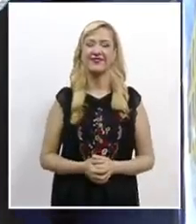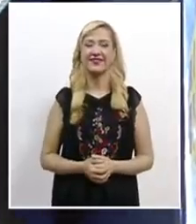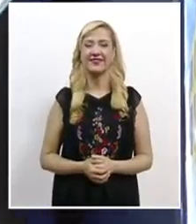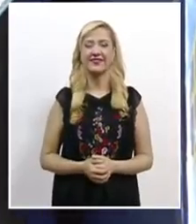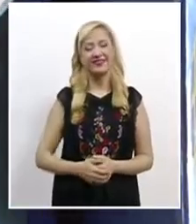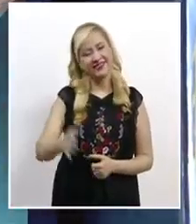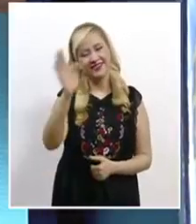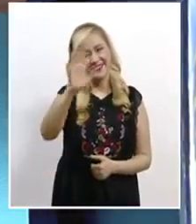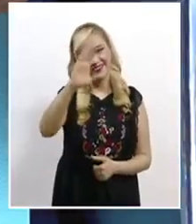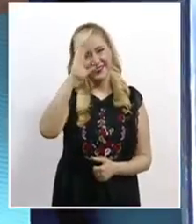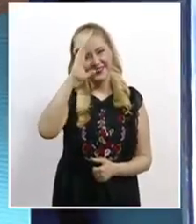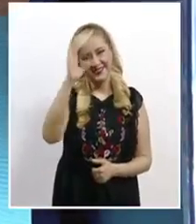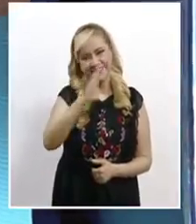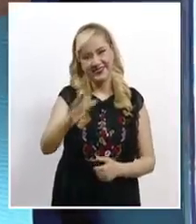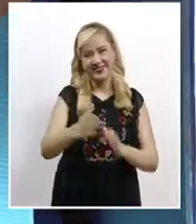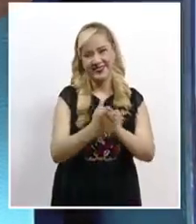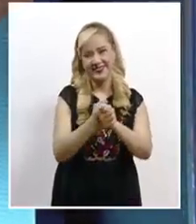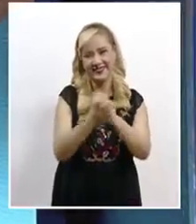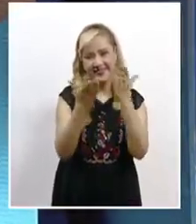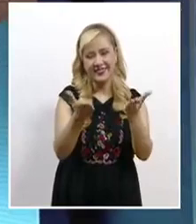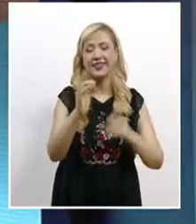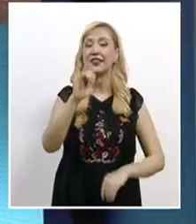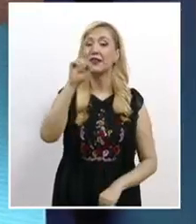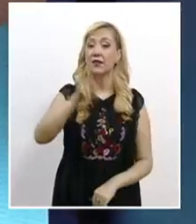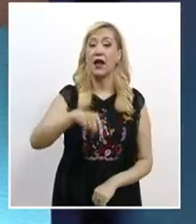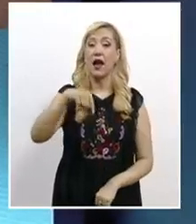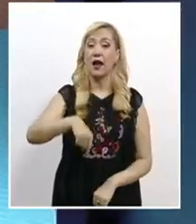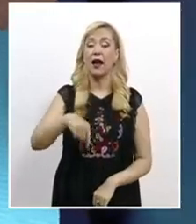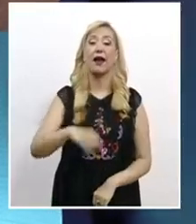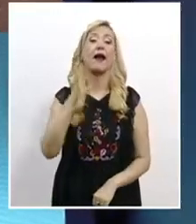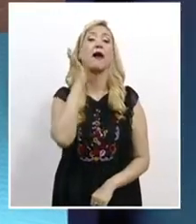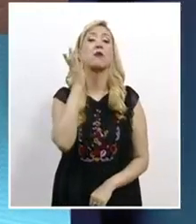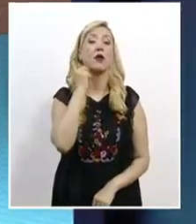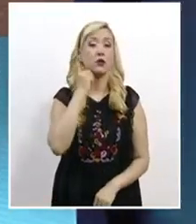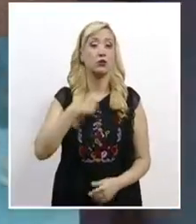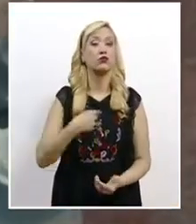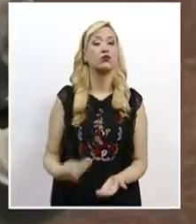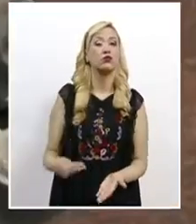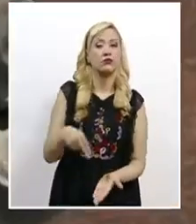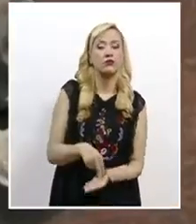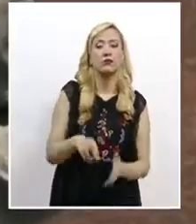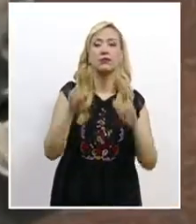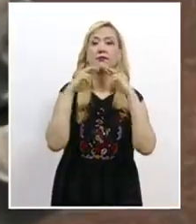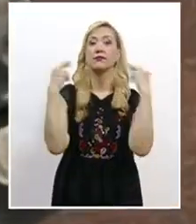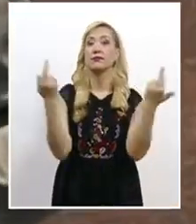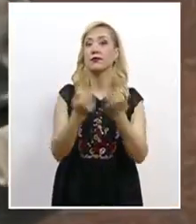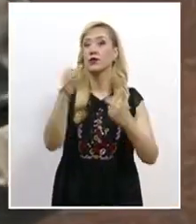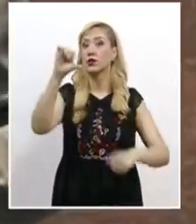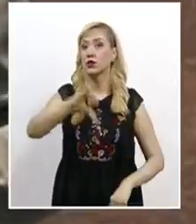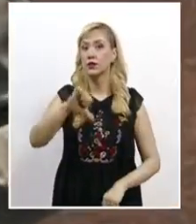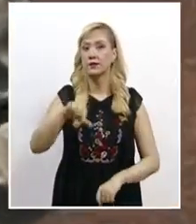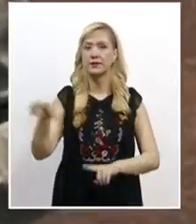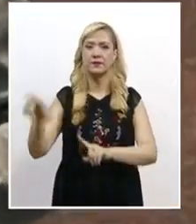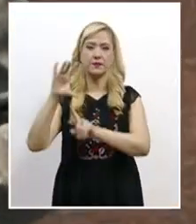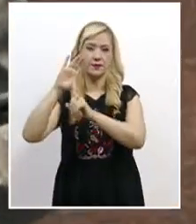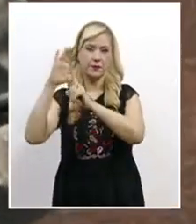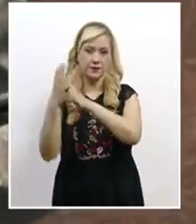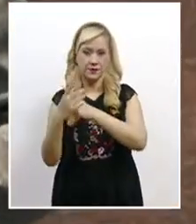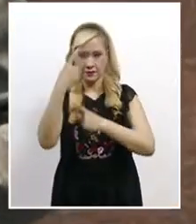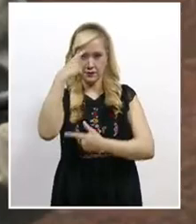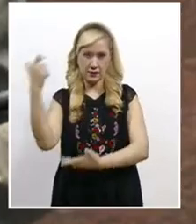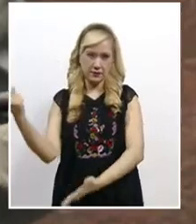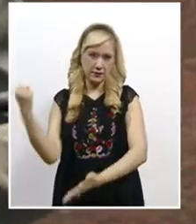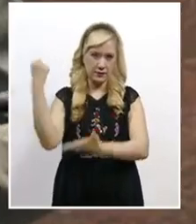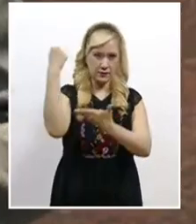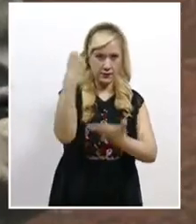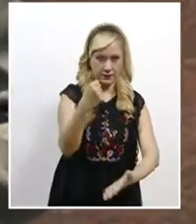Con gusto en saludarte, muchas gracias. Efectivamente, nos encontramos en la Cámara de Diputados en esta reunión entre la Comisión de Presupuesto y